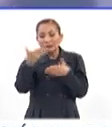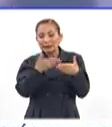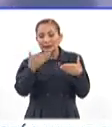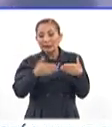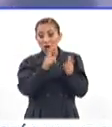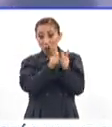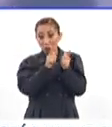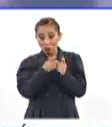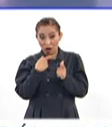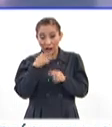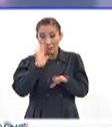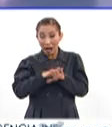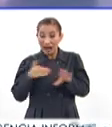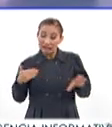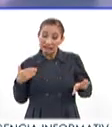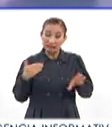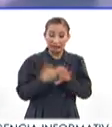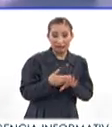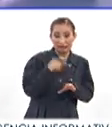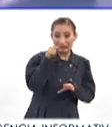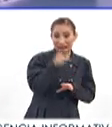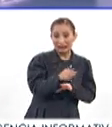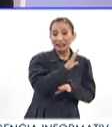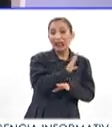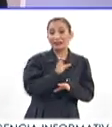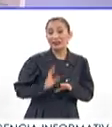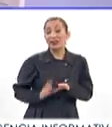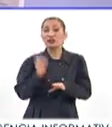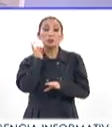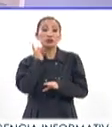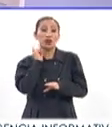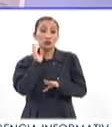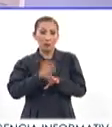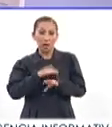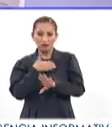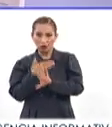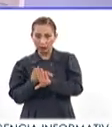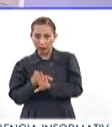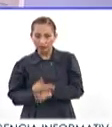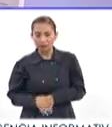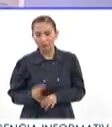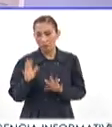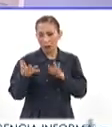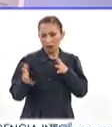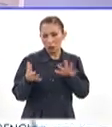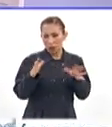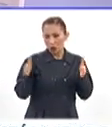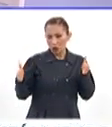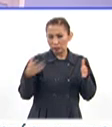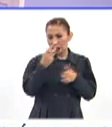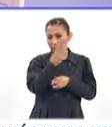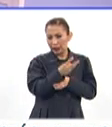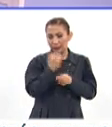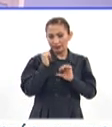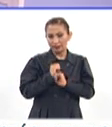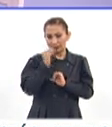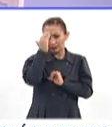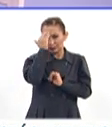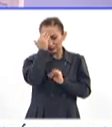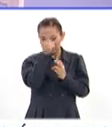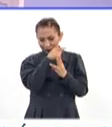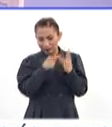más, los partidos políticos, en particular los candidatos a diputados. Y te voy a decir un poco más o menos de los 3 cargos que